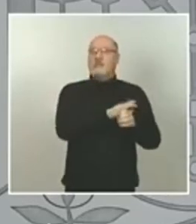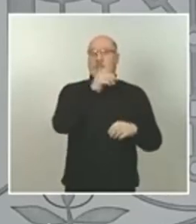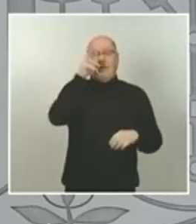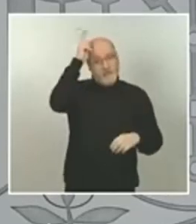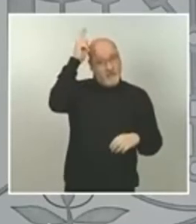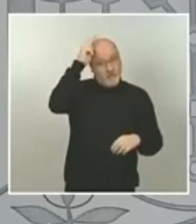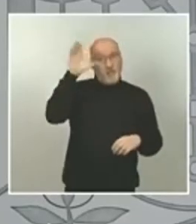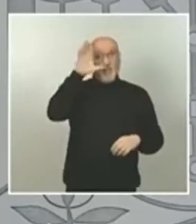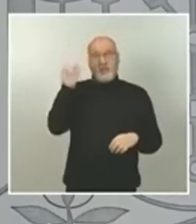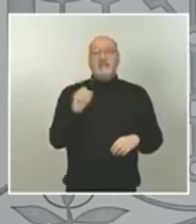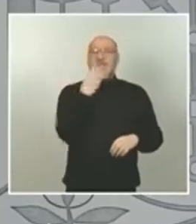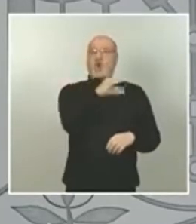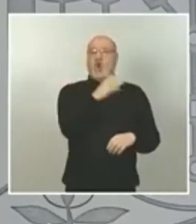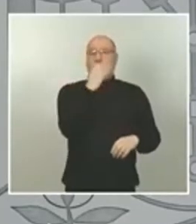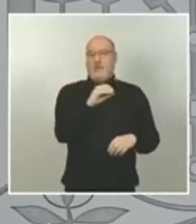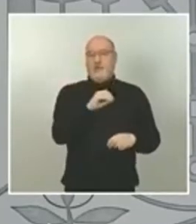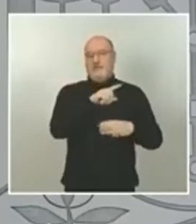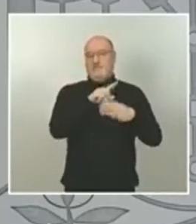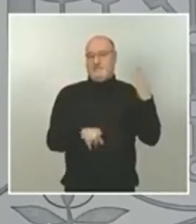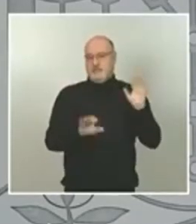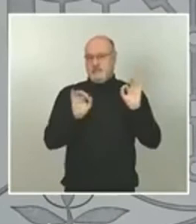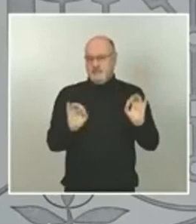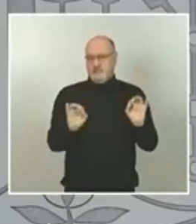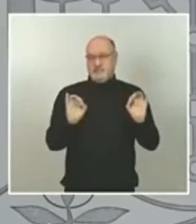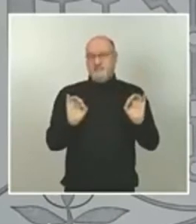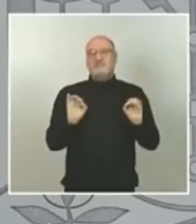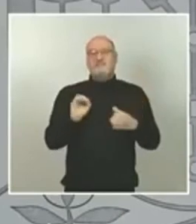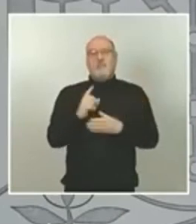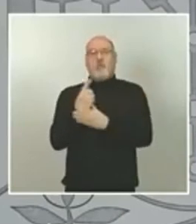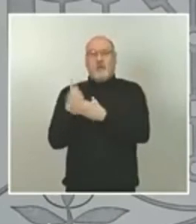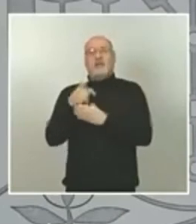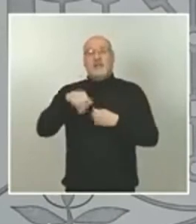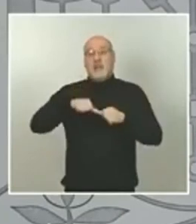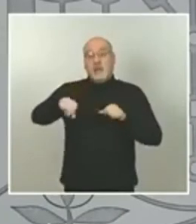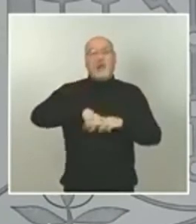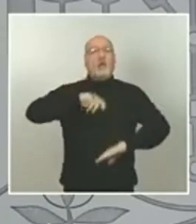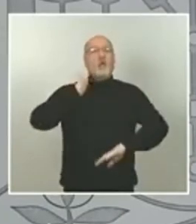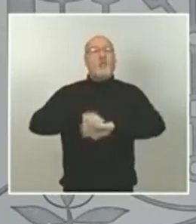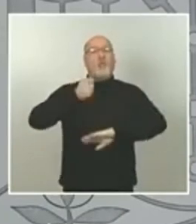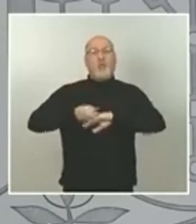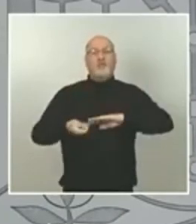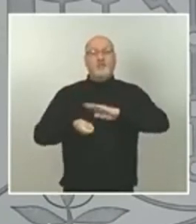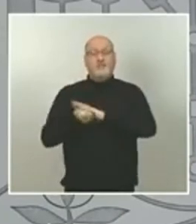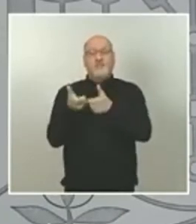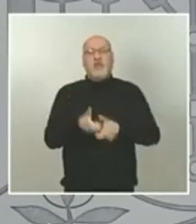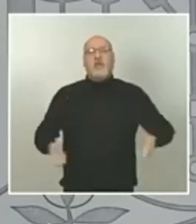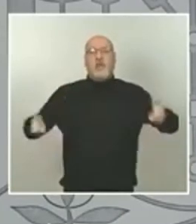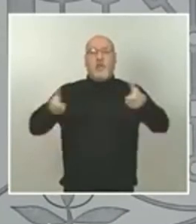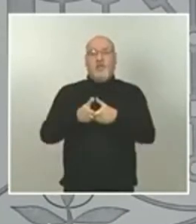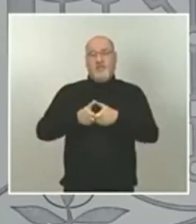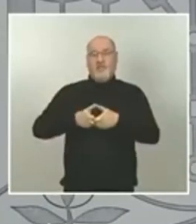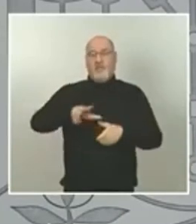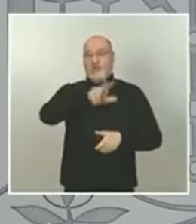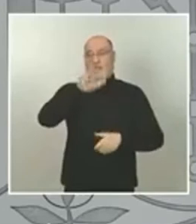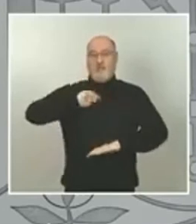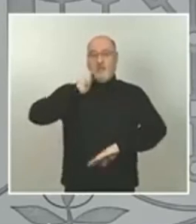Colombia. Esta medida está pendiente de ratificación judicial, en este caso por la Audiencia Nacional. Recuerden que la anterior orden